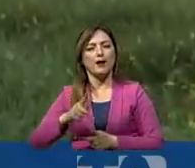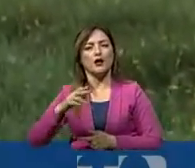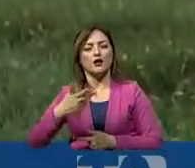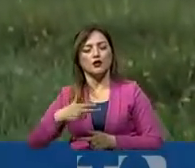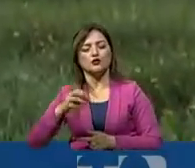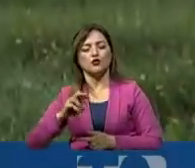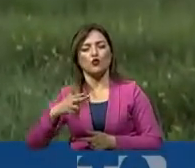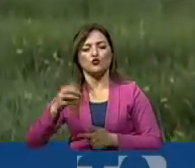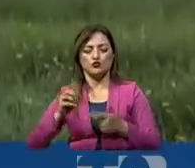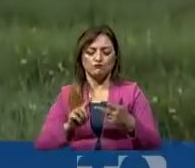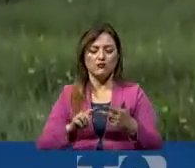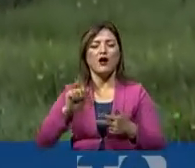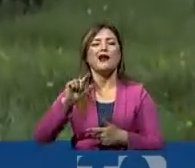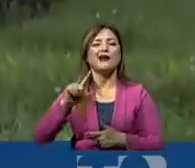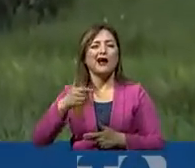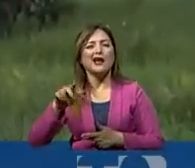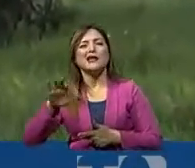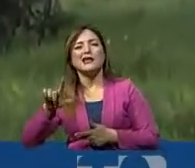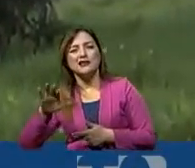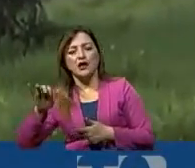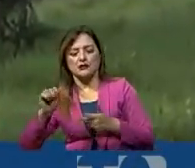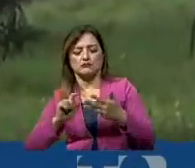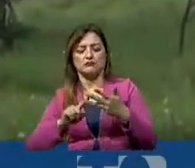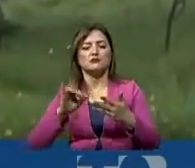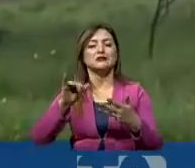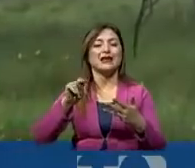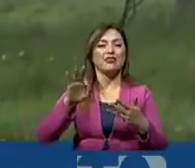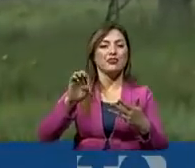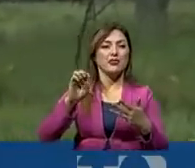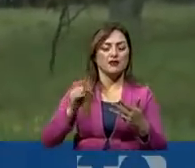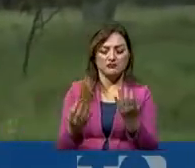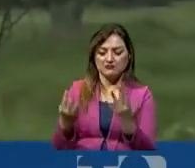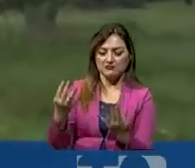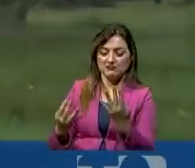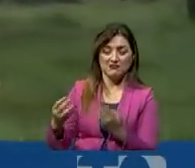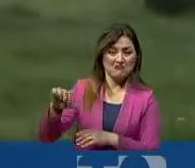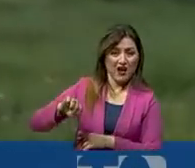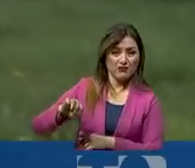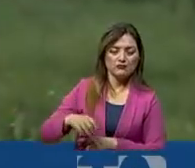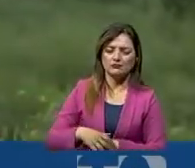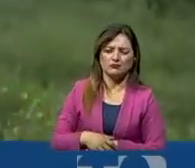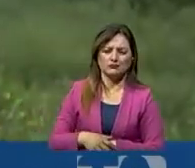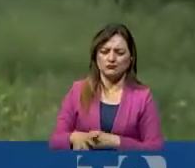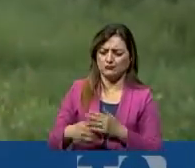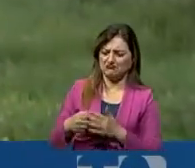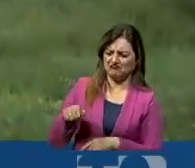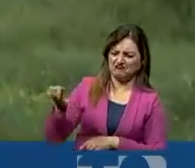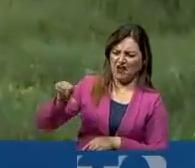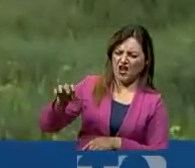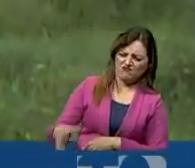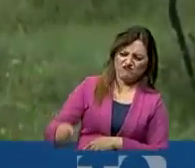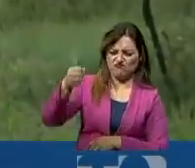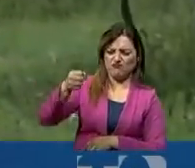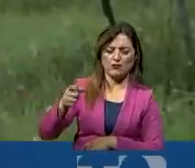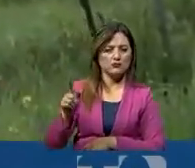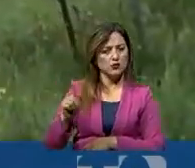el llantén, como muchas hierbas que no son malas. En el imaginario tendemos a calificar que estas son hierbas malas. No,